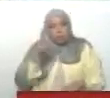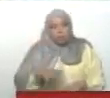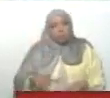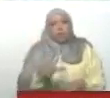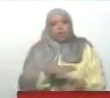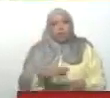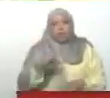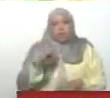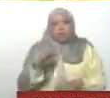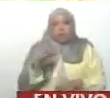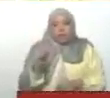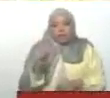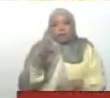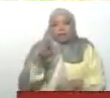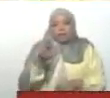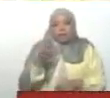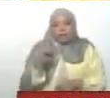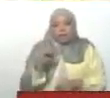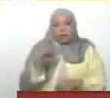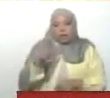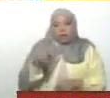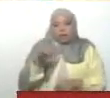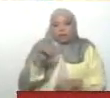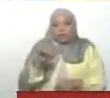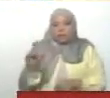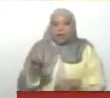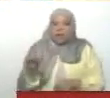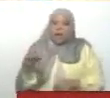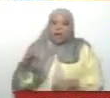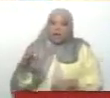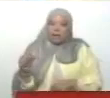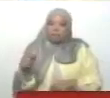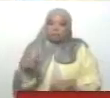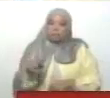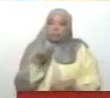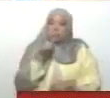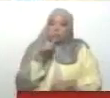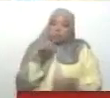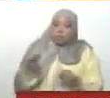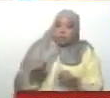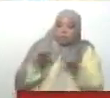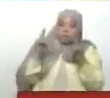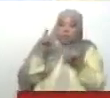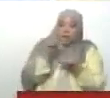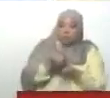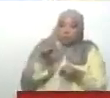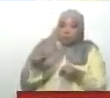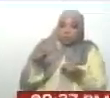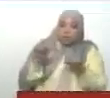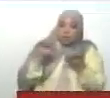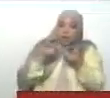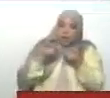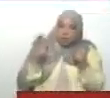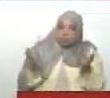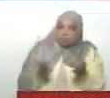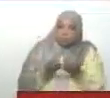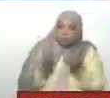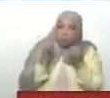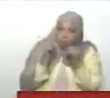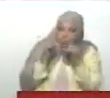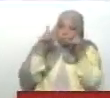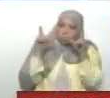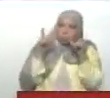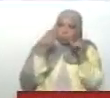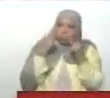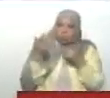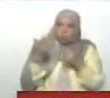una manera especial de cantar el aguinaldo y la parranda en Venezuela. Pues es eso, es lo que impresiona a mucha gente en el mundo. Mucha gente del